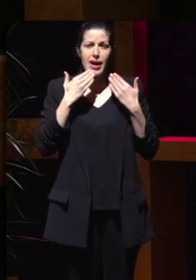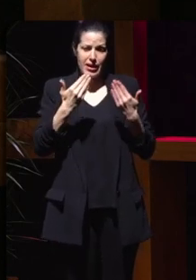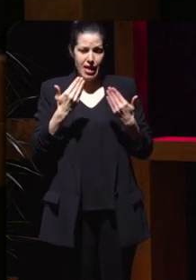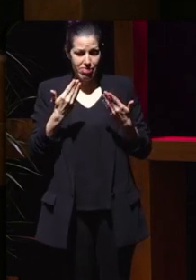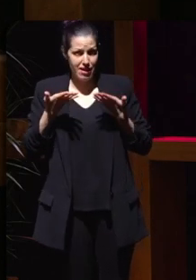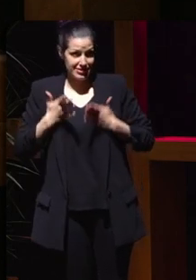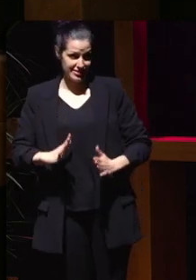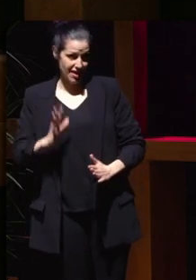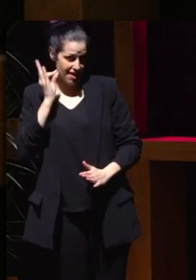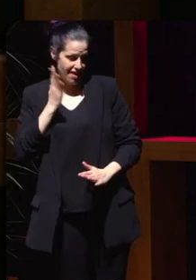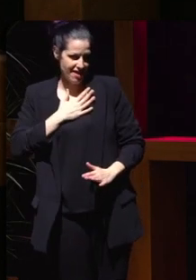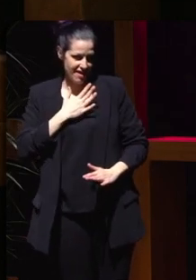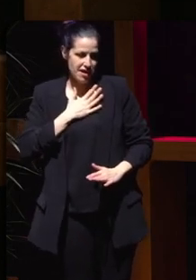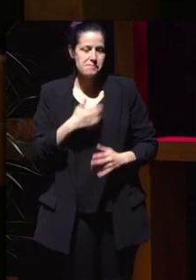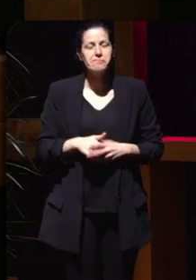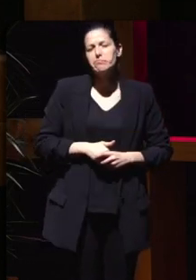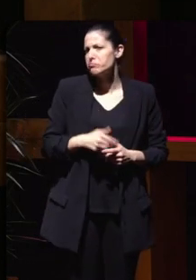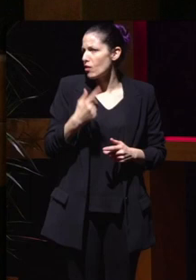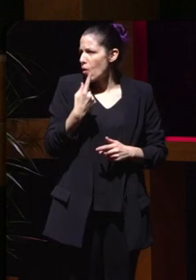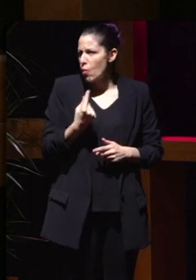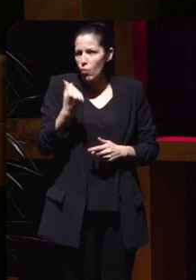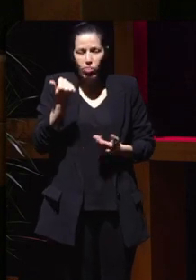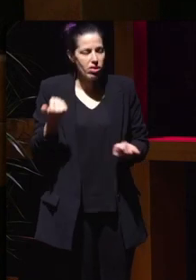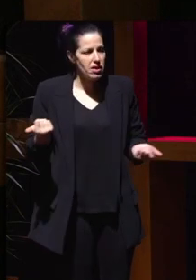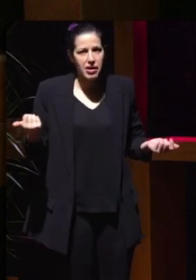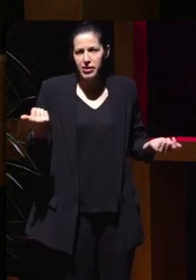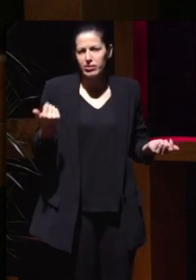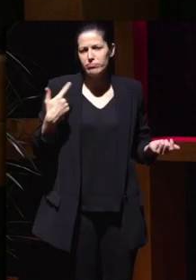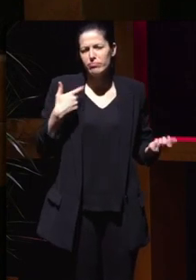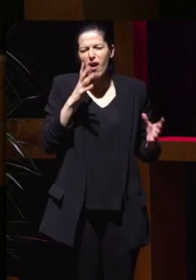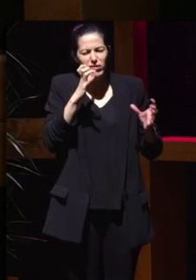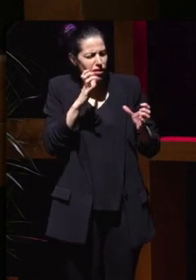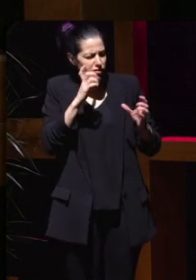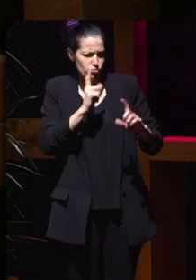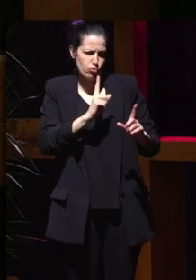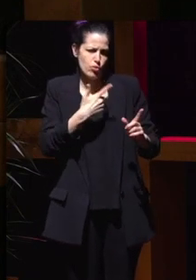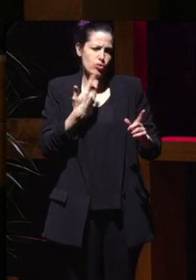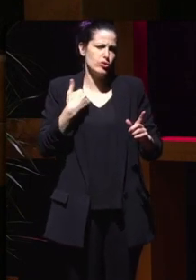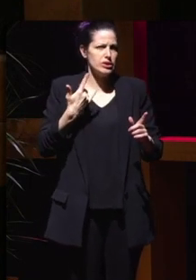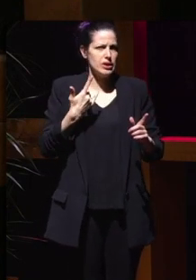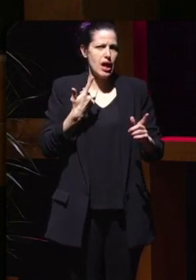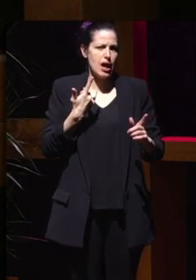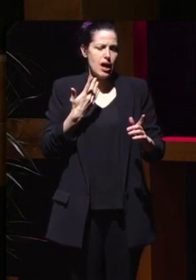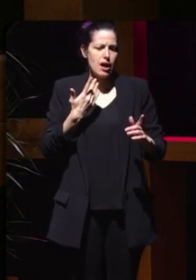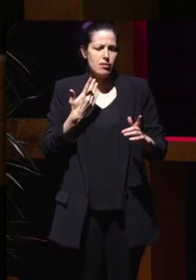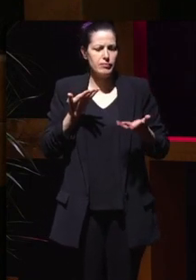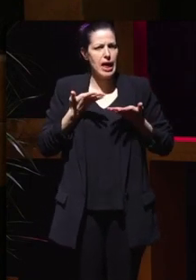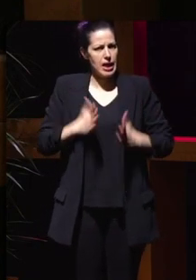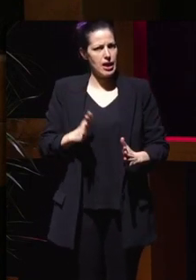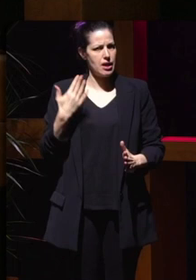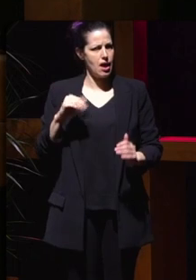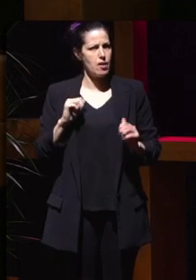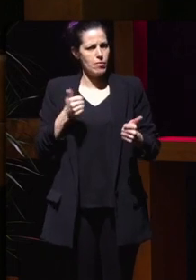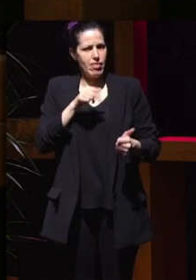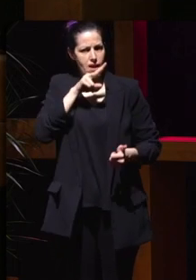miñafilla un día donde estés días espantosas ya pasará ya pasaron tiempo porque ella se afalaba